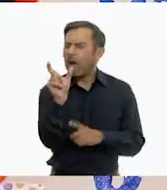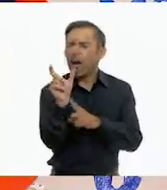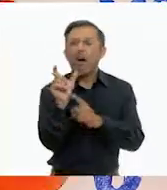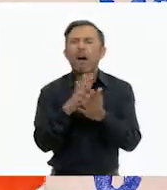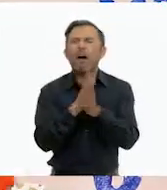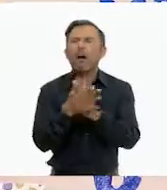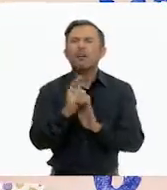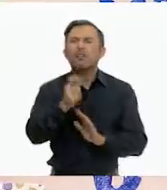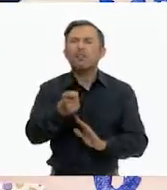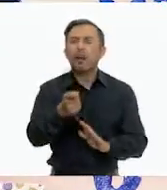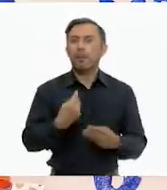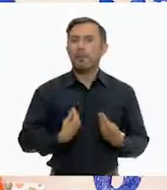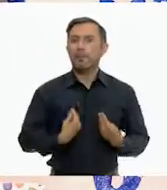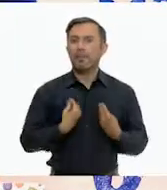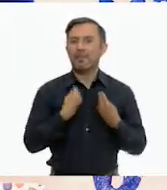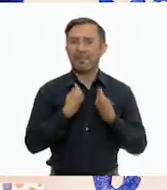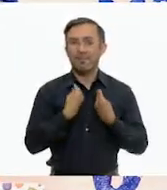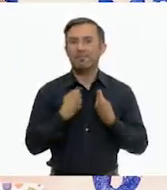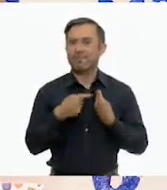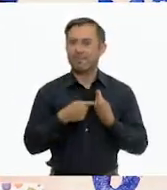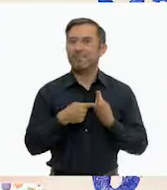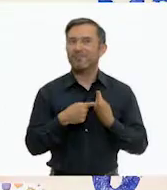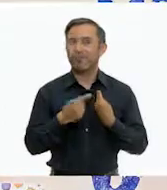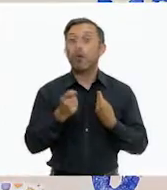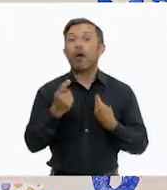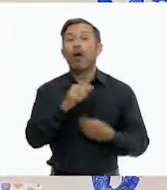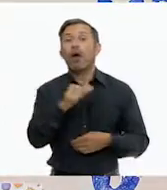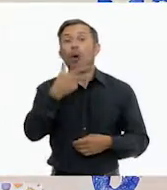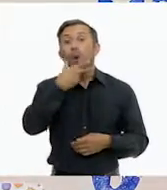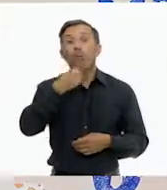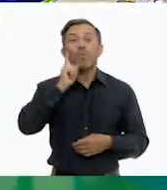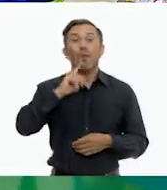de nuestras niñas y niños de México.